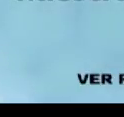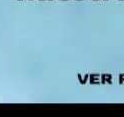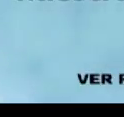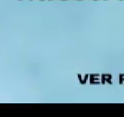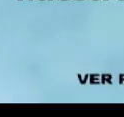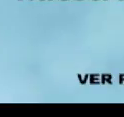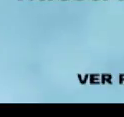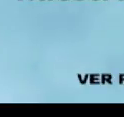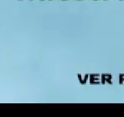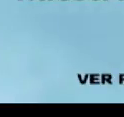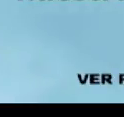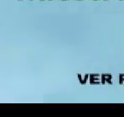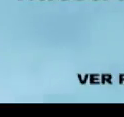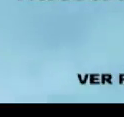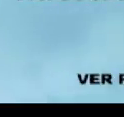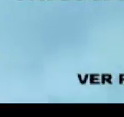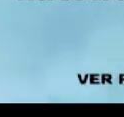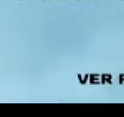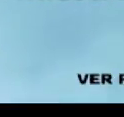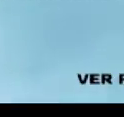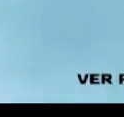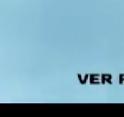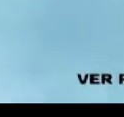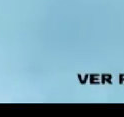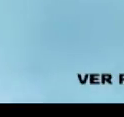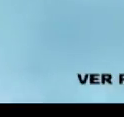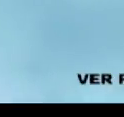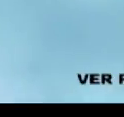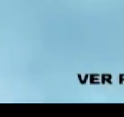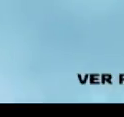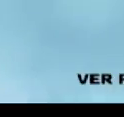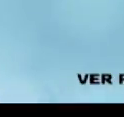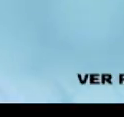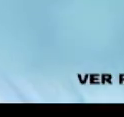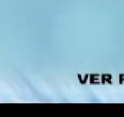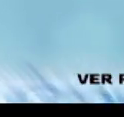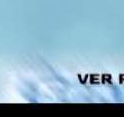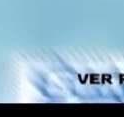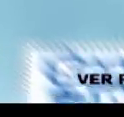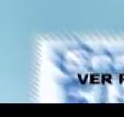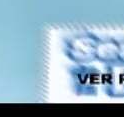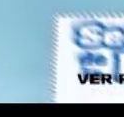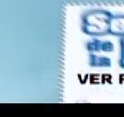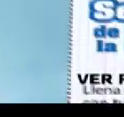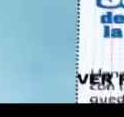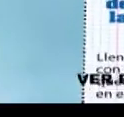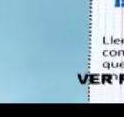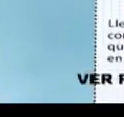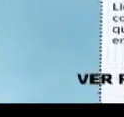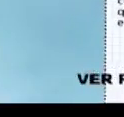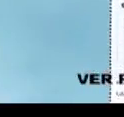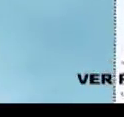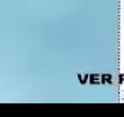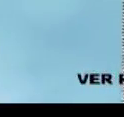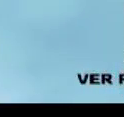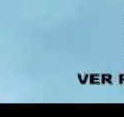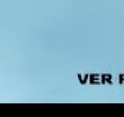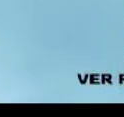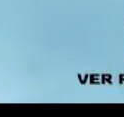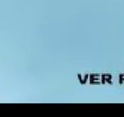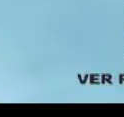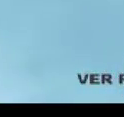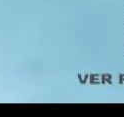y deposítalos en los buzones ubicados en nuestras oficinas y en las sucursales del Grupo Mutual. Ver reglamento